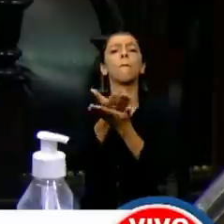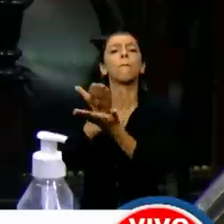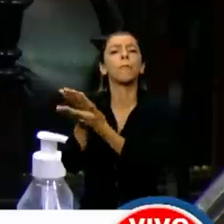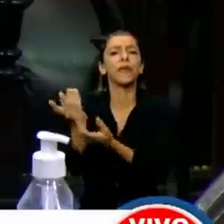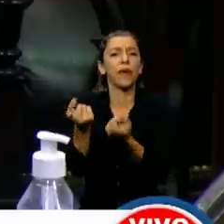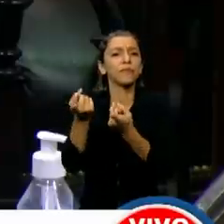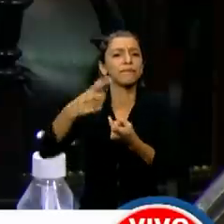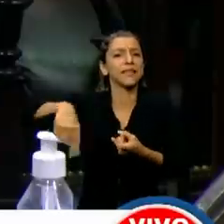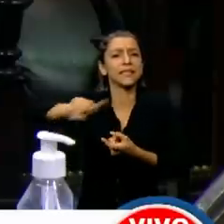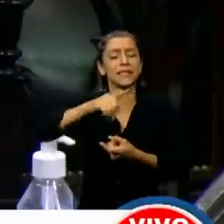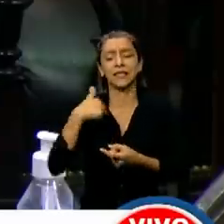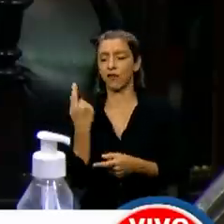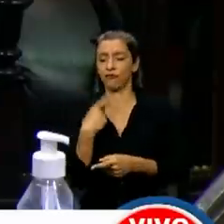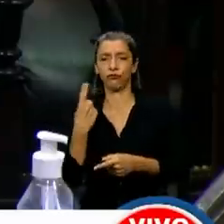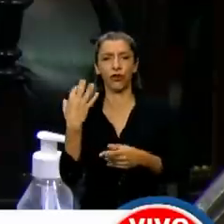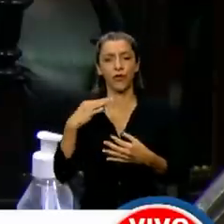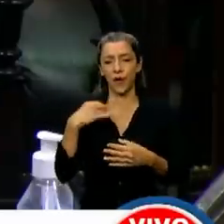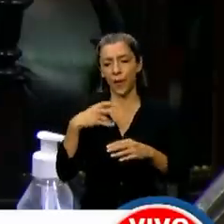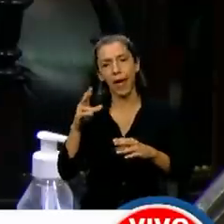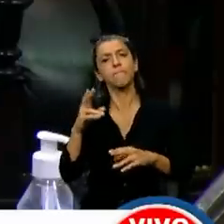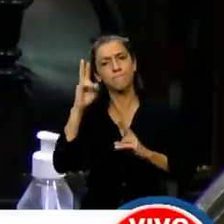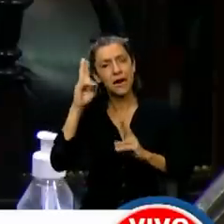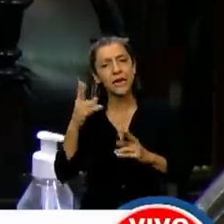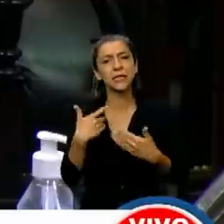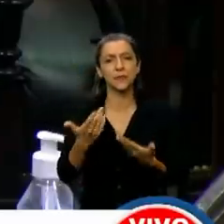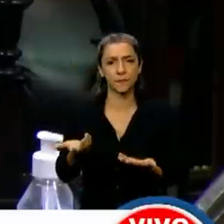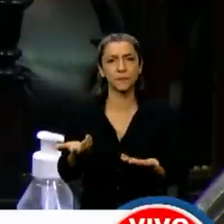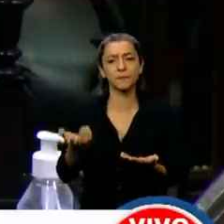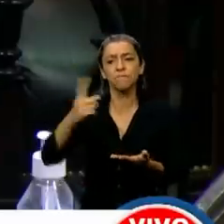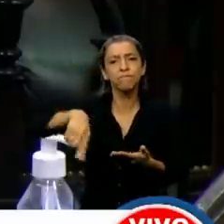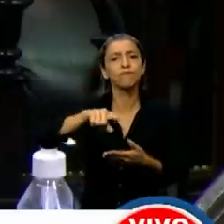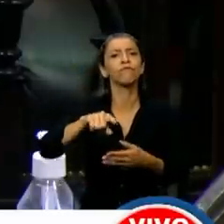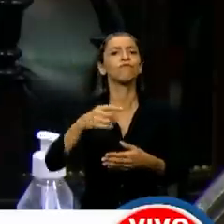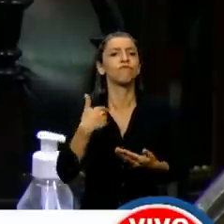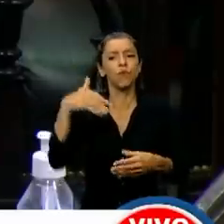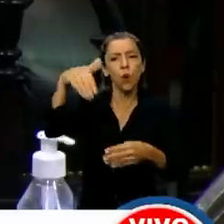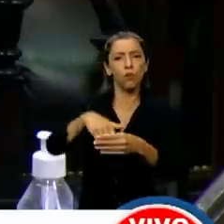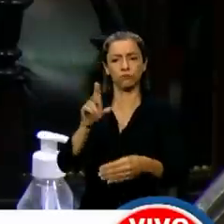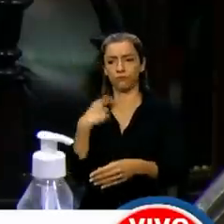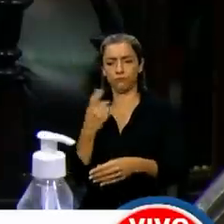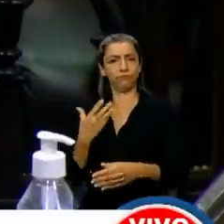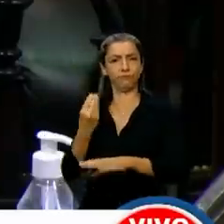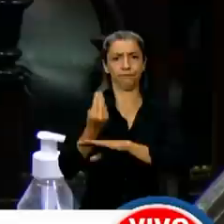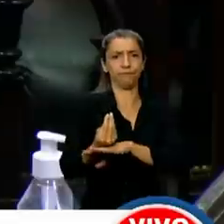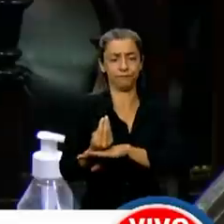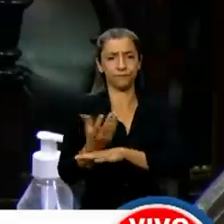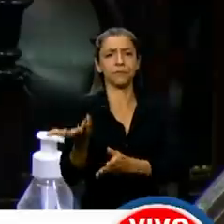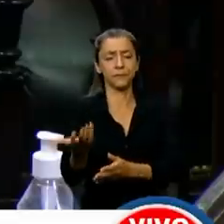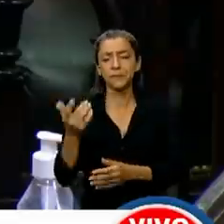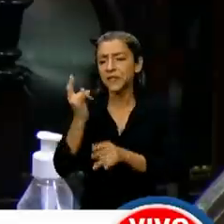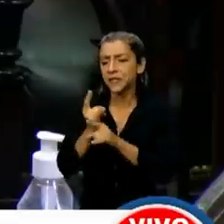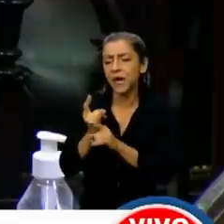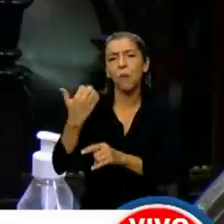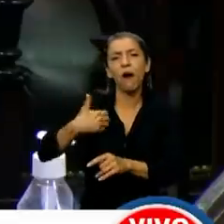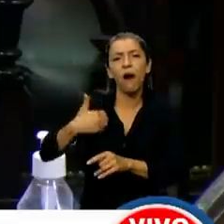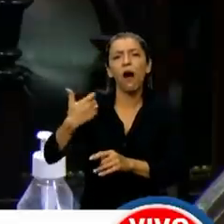asociado a que el principio de no imposición sin representación que la argentina sistemáticamente se encarga de distorsionar